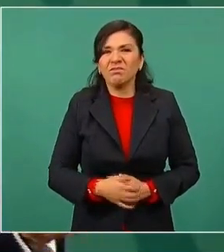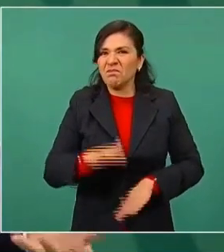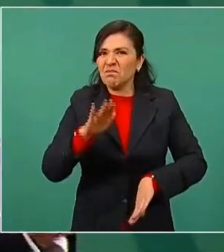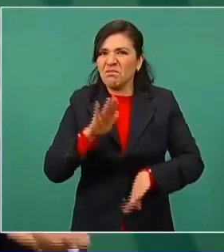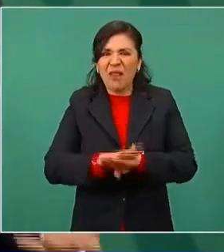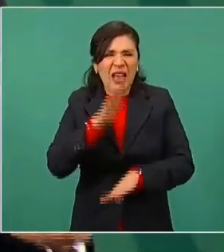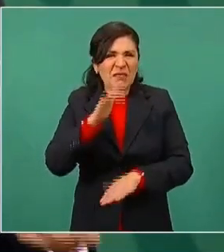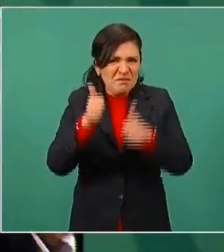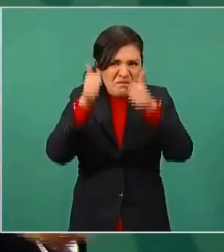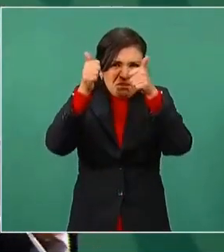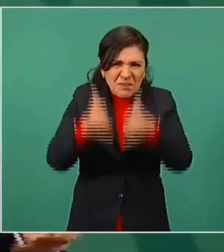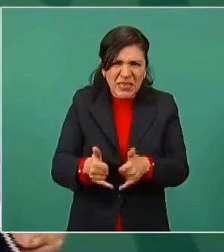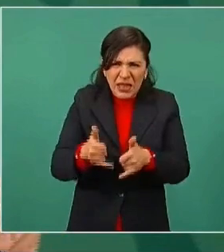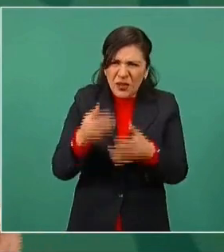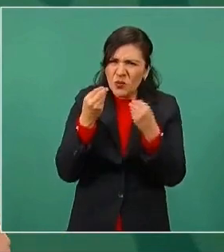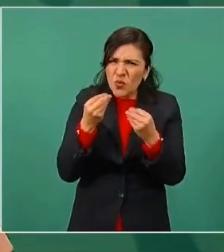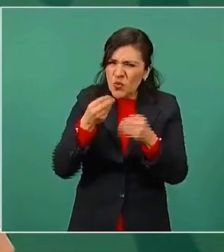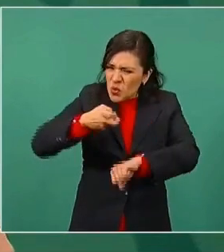arraigada.